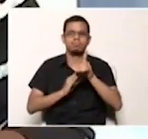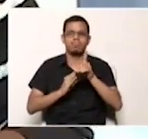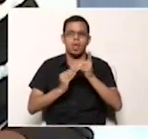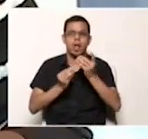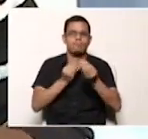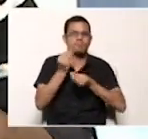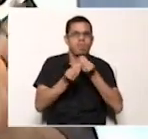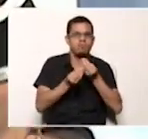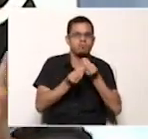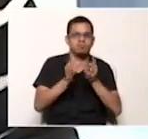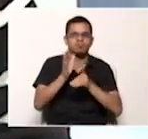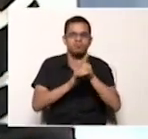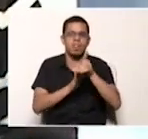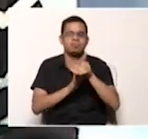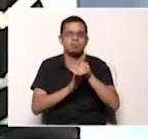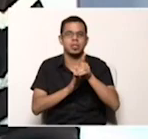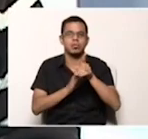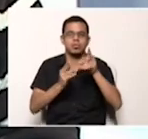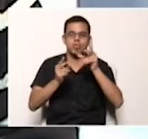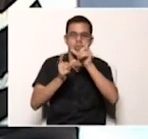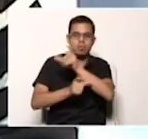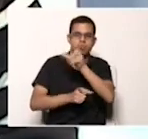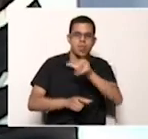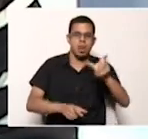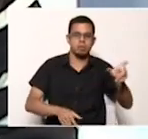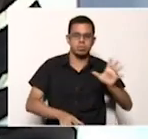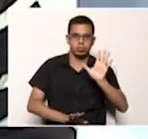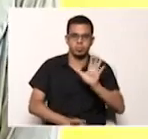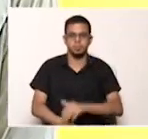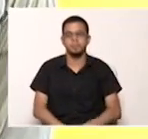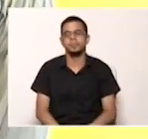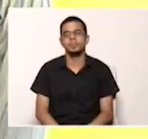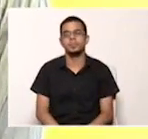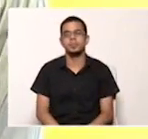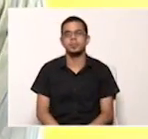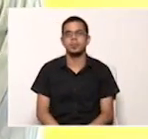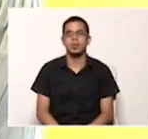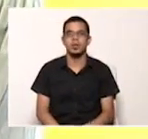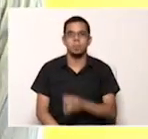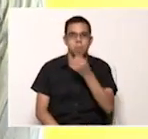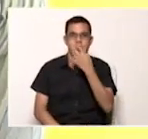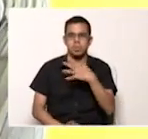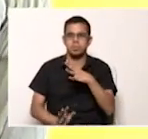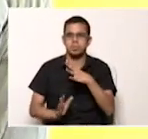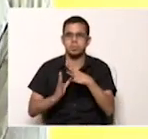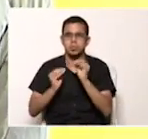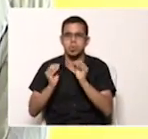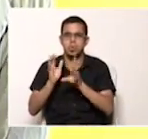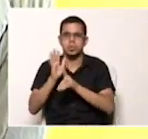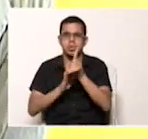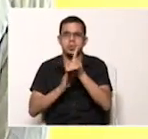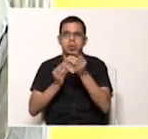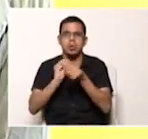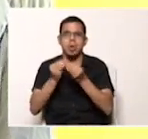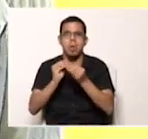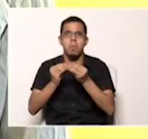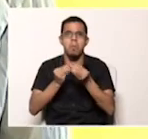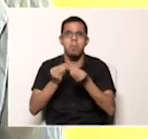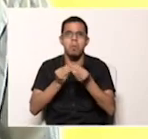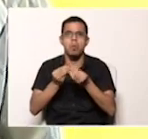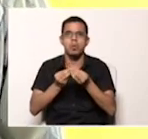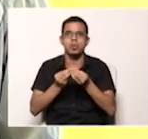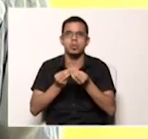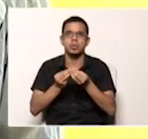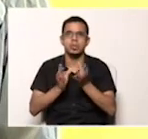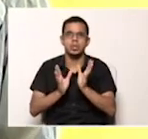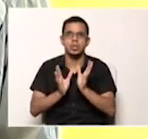actividad humana, ¿qué nos puede opinar? Bueno, todas las cosas que desarrollamos, incluso hemos visto, como ya mencionábamos al principio, que con todo